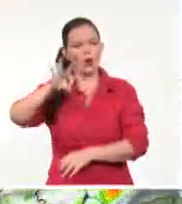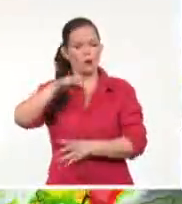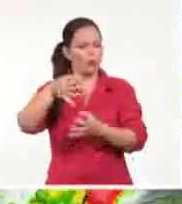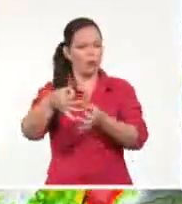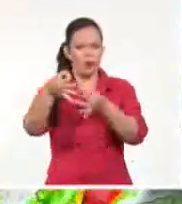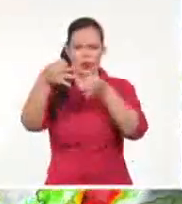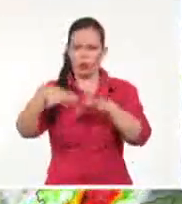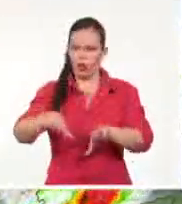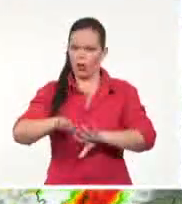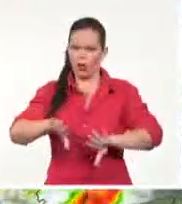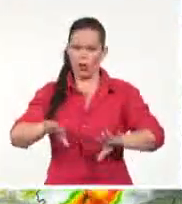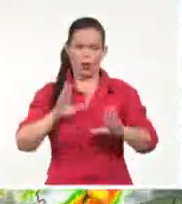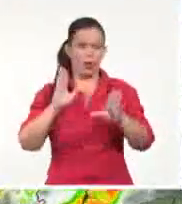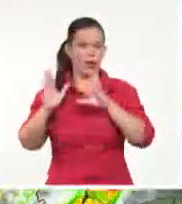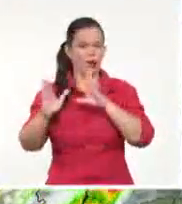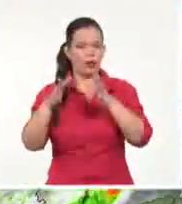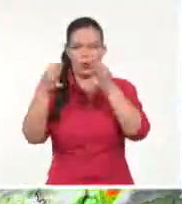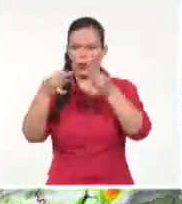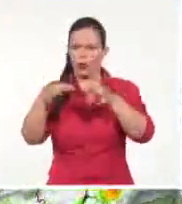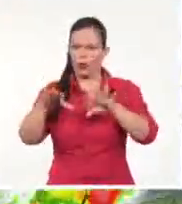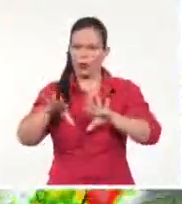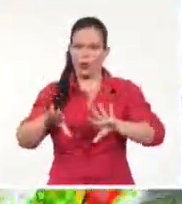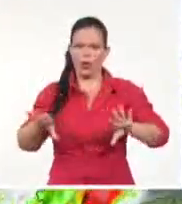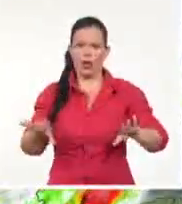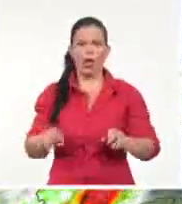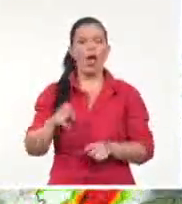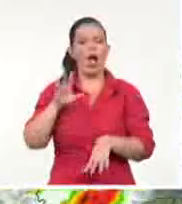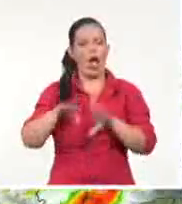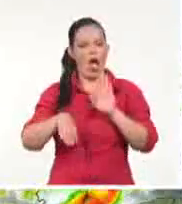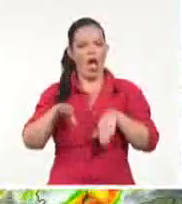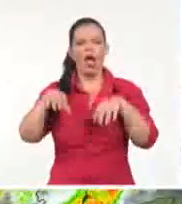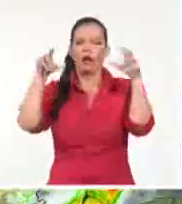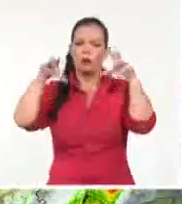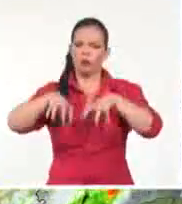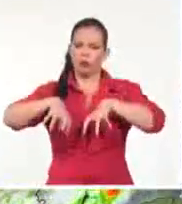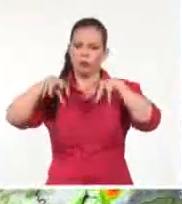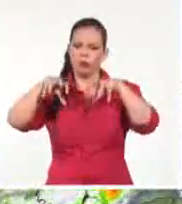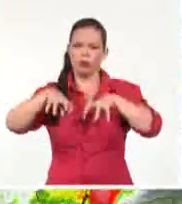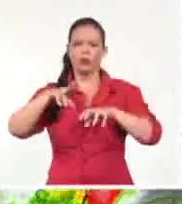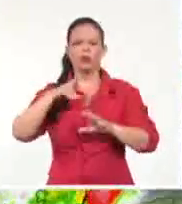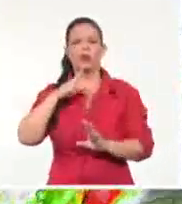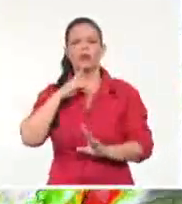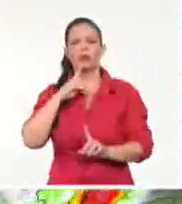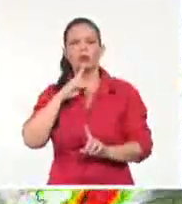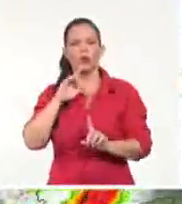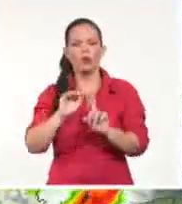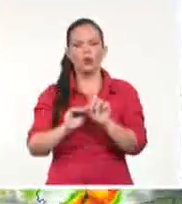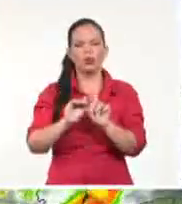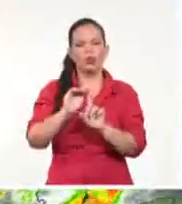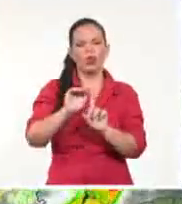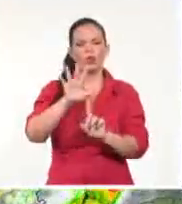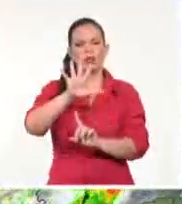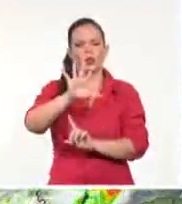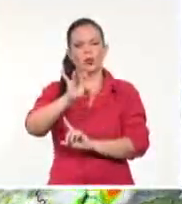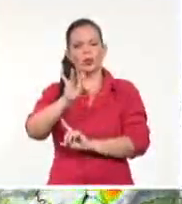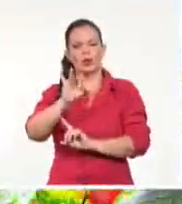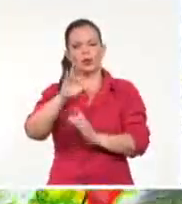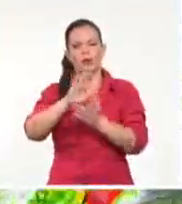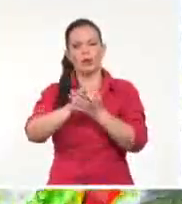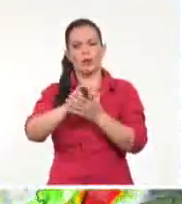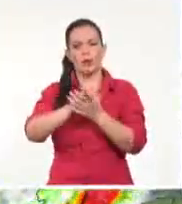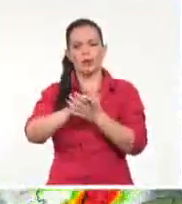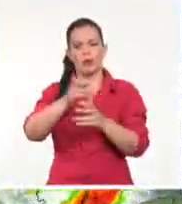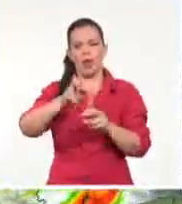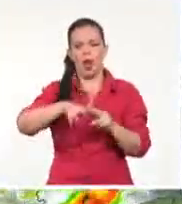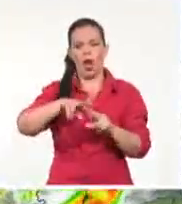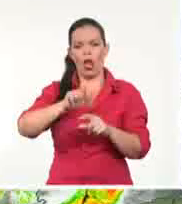parte de Cuba, las lluvias de forma puntual llegan a ser fuertes, 57 milímetros se reportó durante las últimas horas en la ciudad de Holguín.